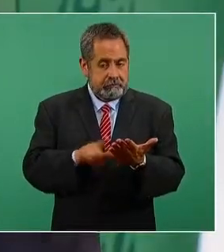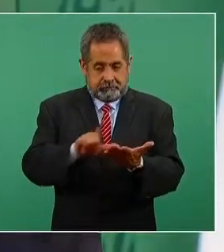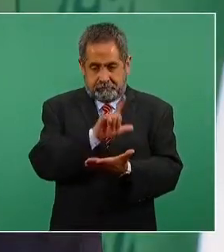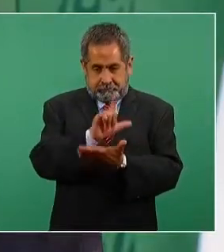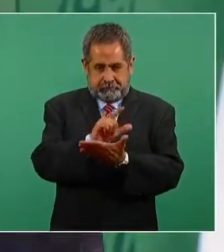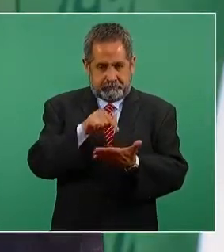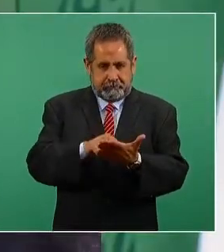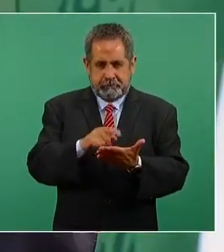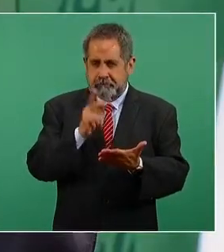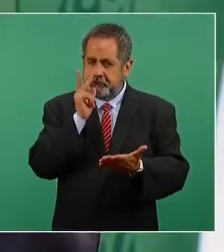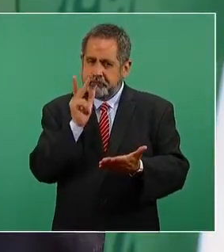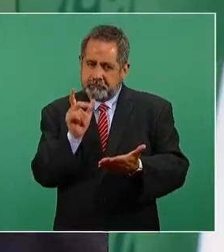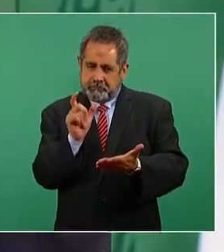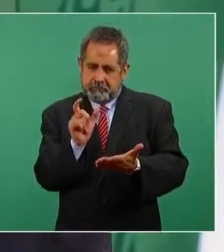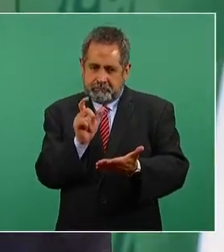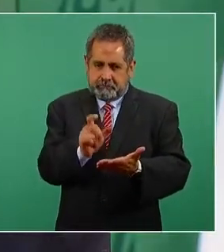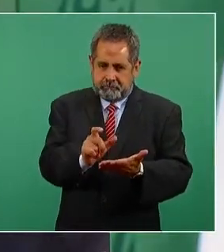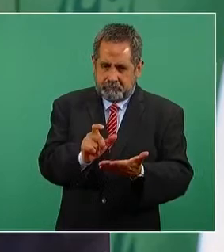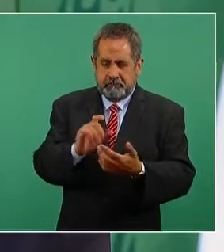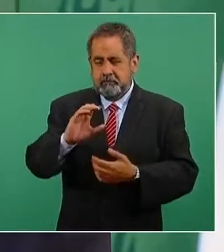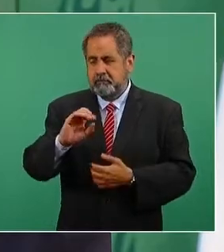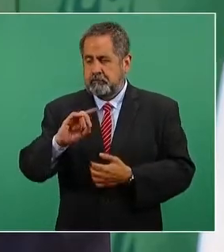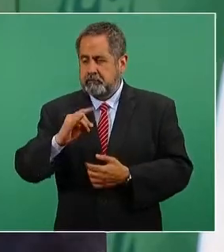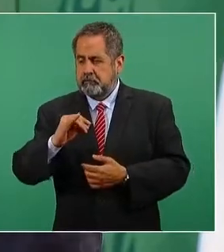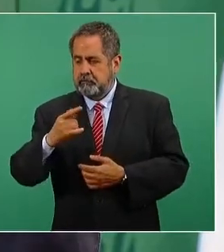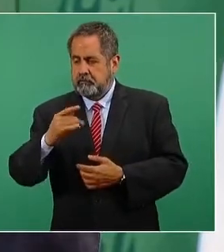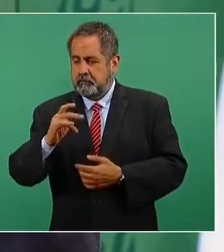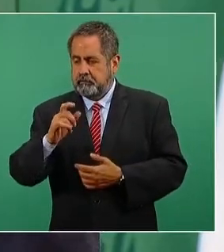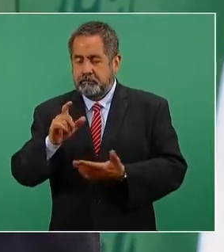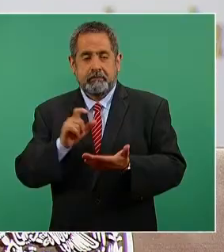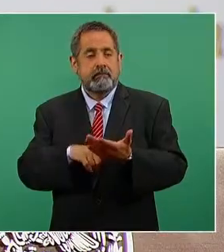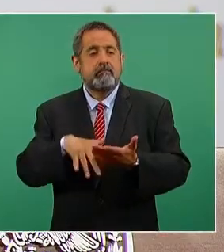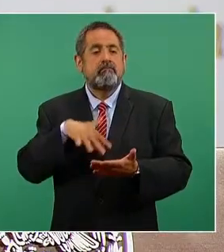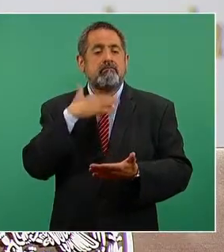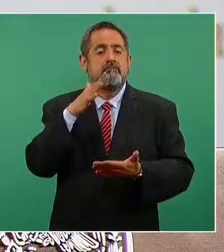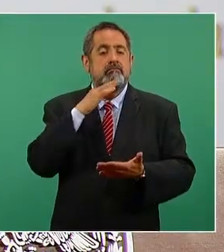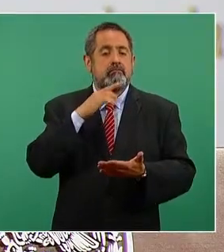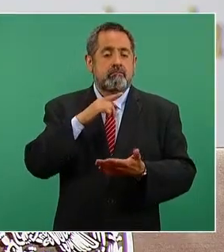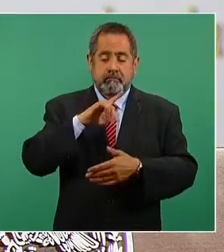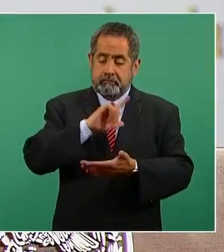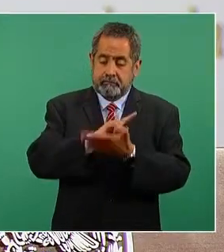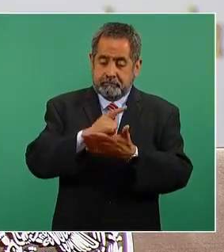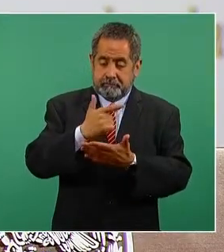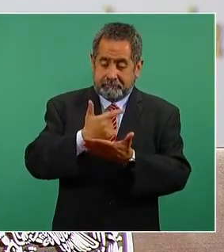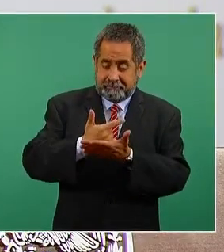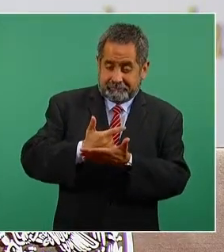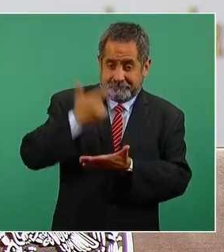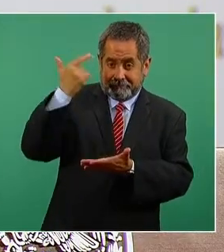ley del Código Penal la corrupción como delito grave